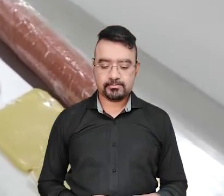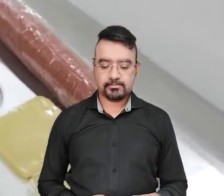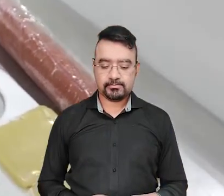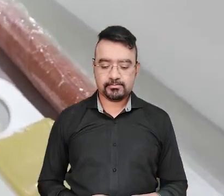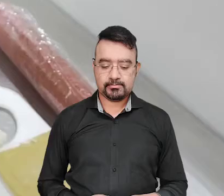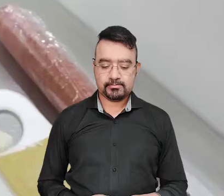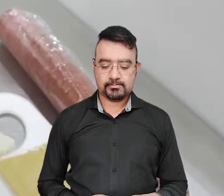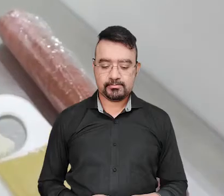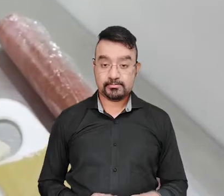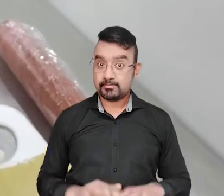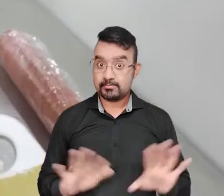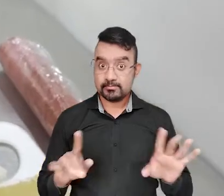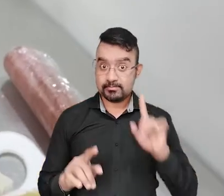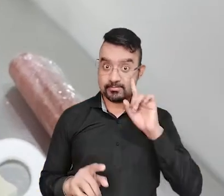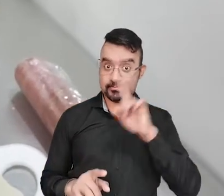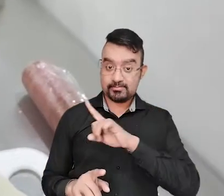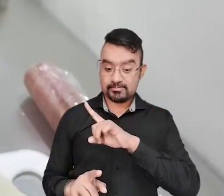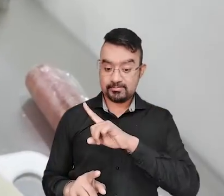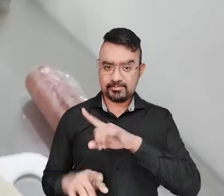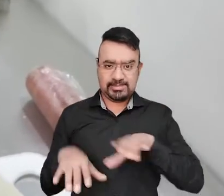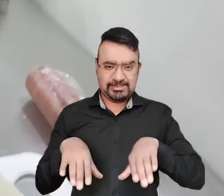Uy, aquí vamos sacando músculos también.